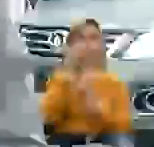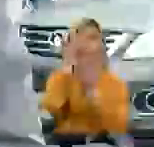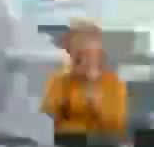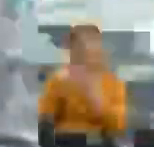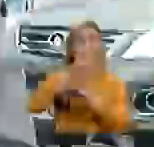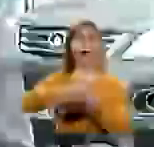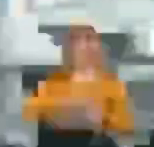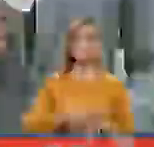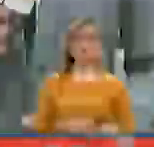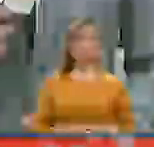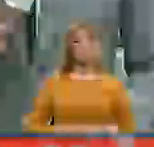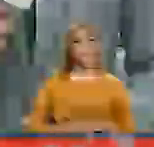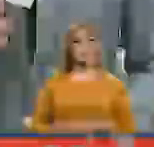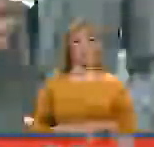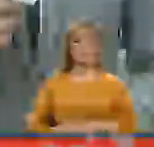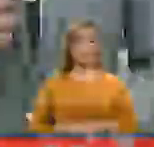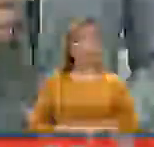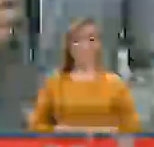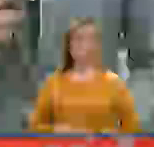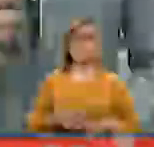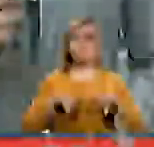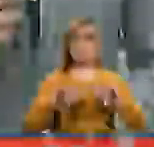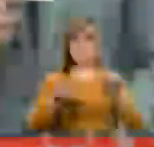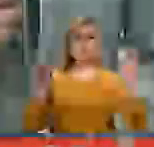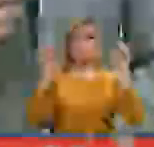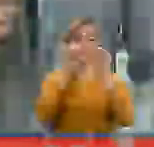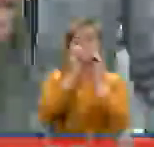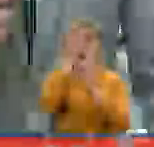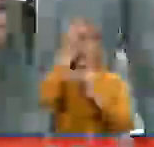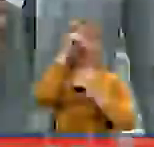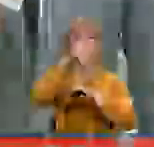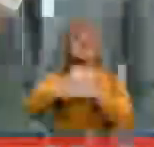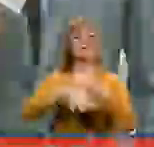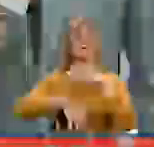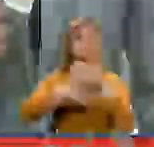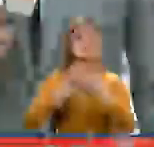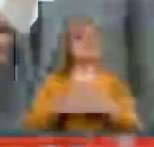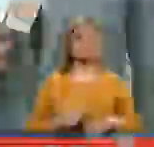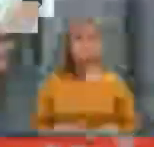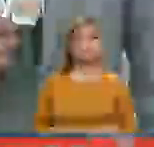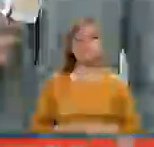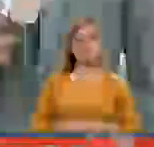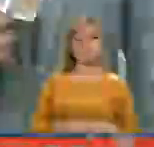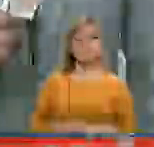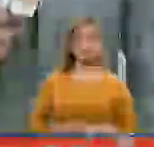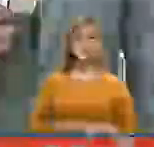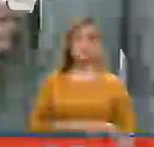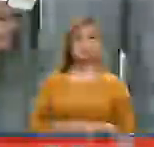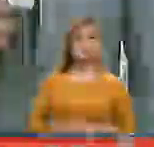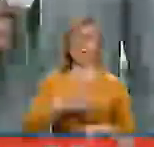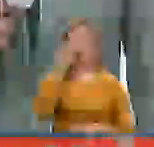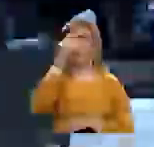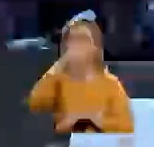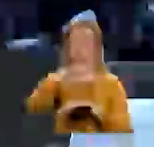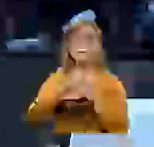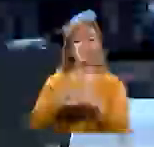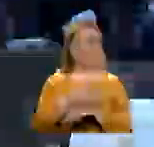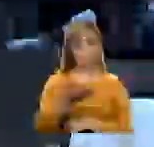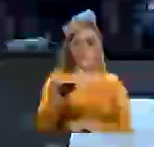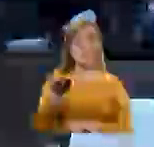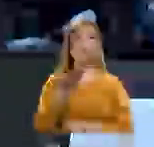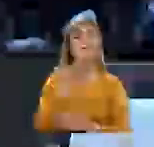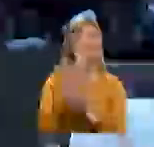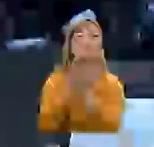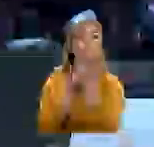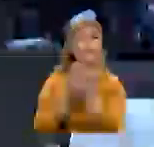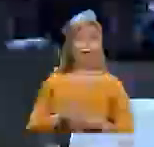las siguientes emisiones. Seguimos con ustedes, Liz y amigos. Una buena tarde para todos. Una buena tarde para ti también, Fausto, y